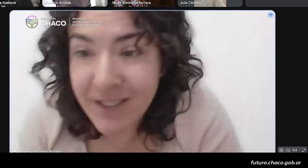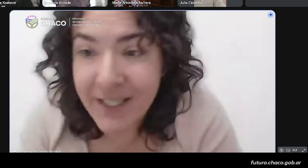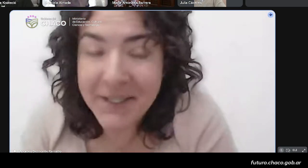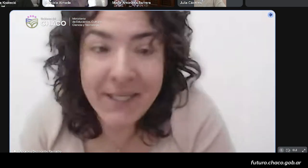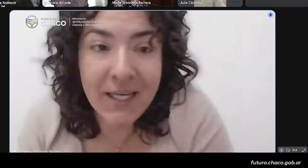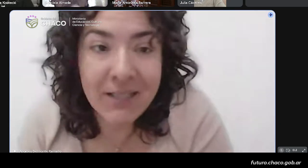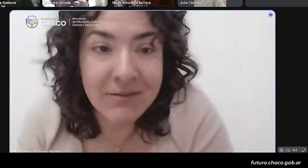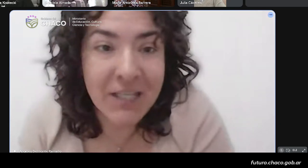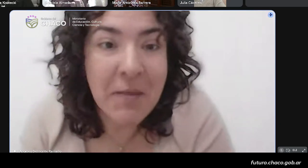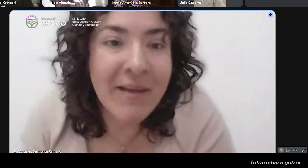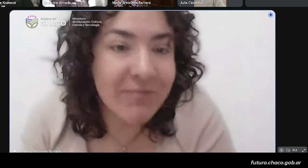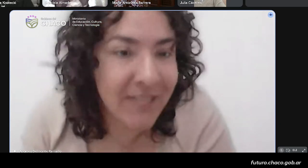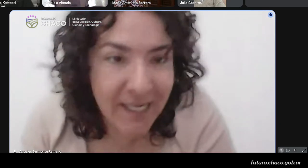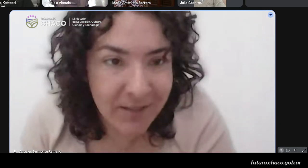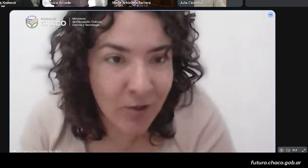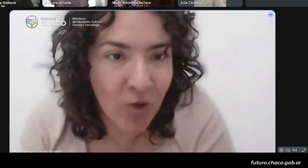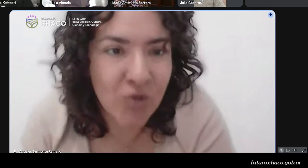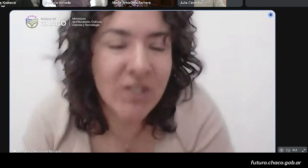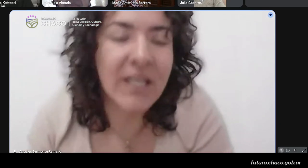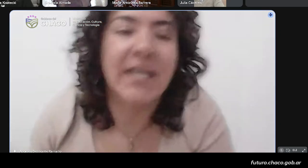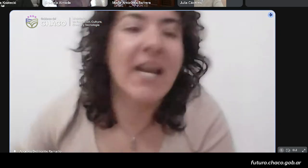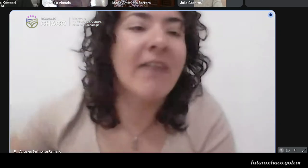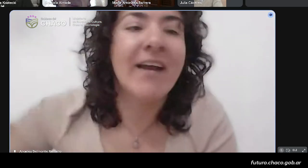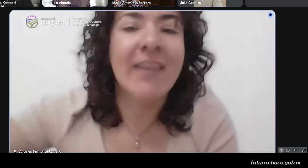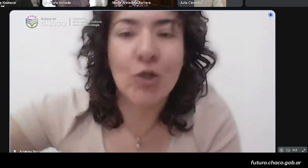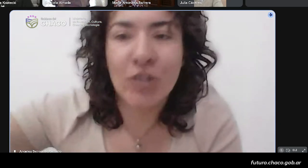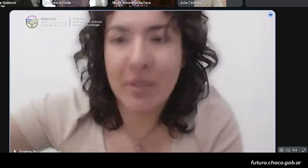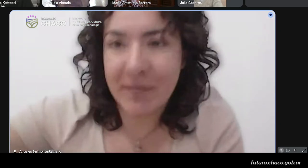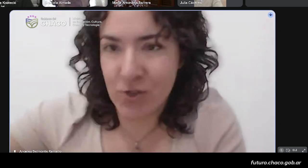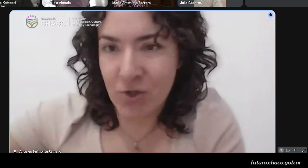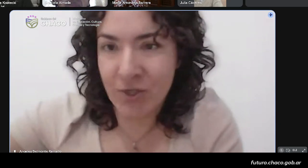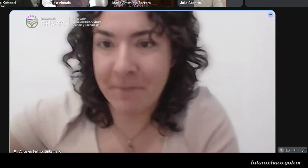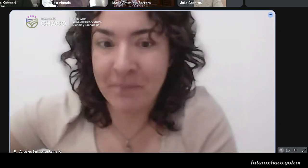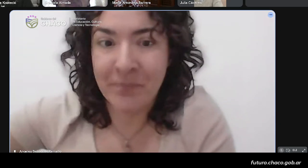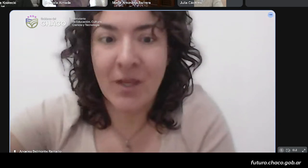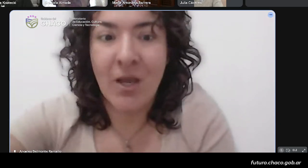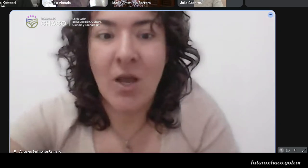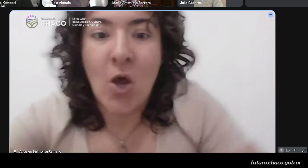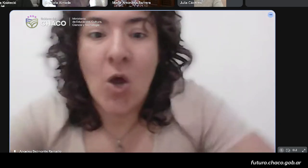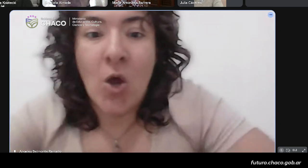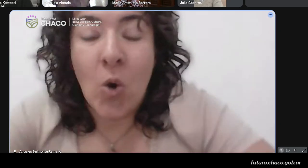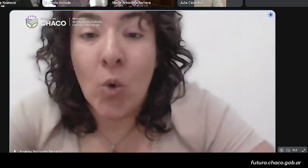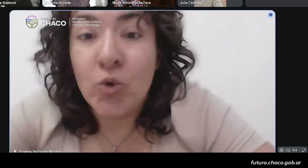personaje que quieran inventar o si quieren hablar de otra persona.